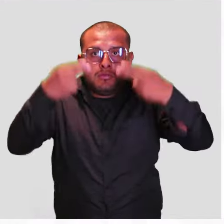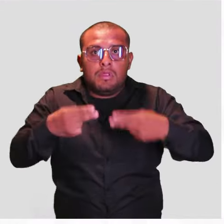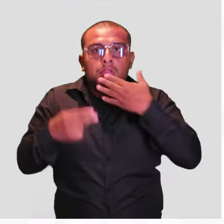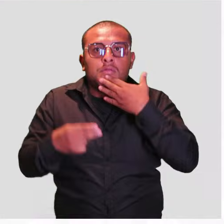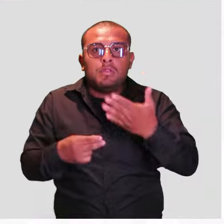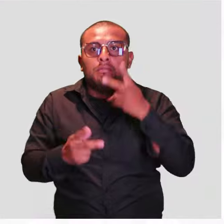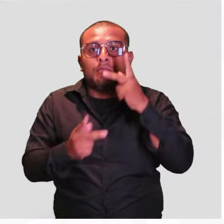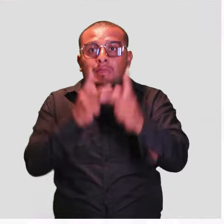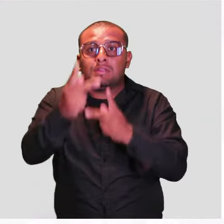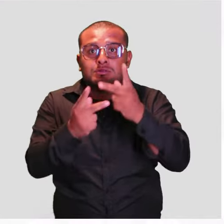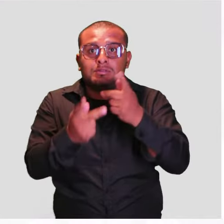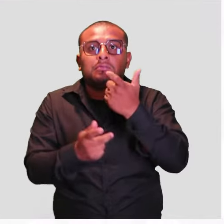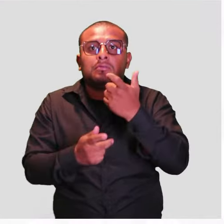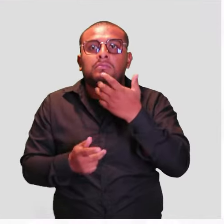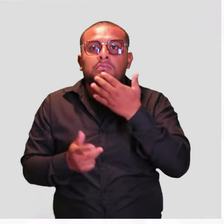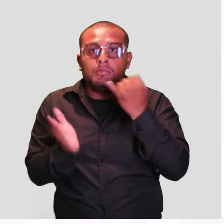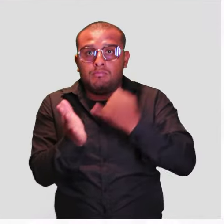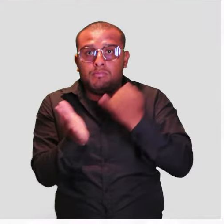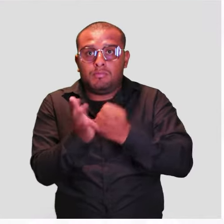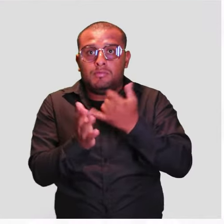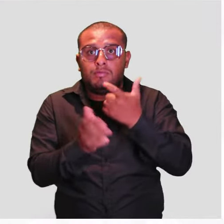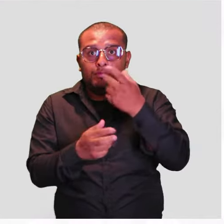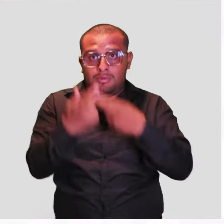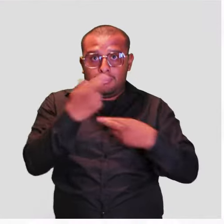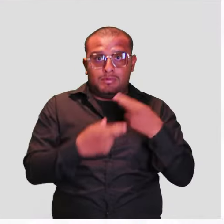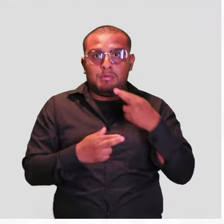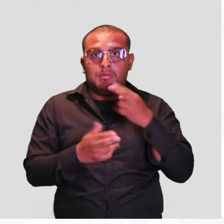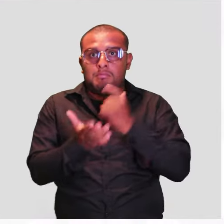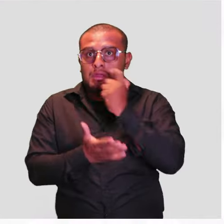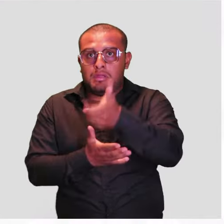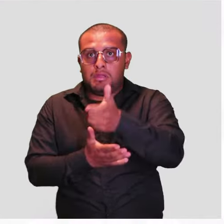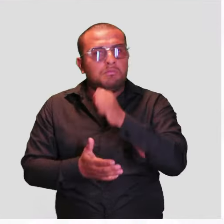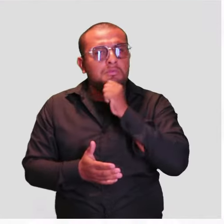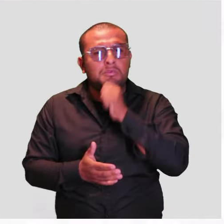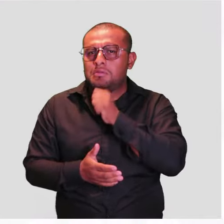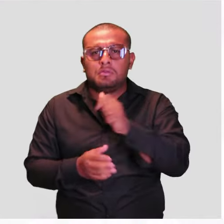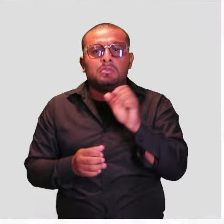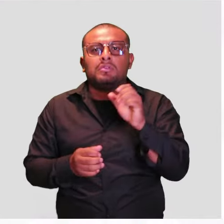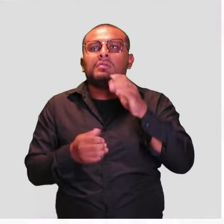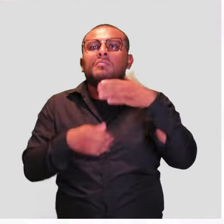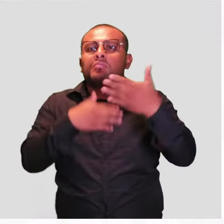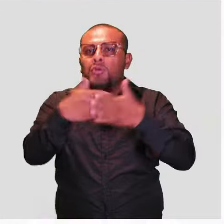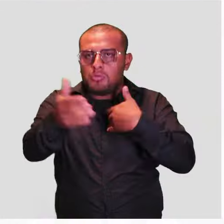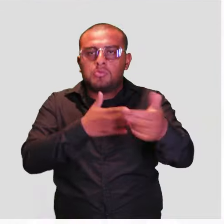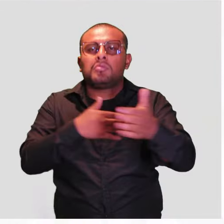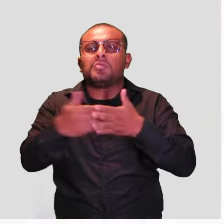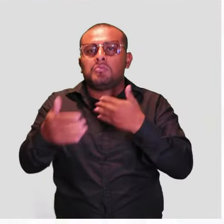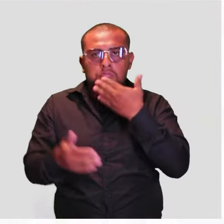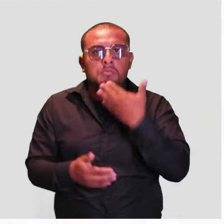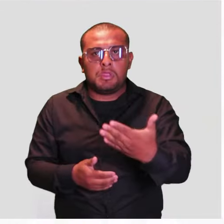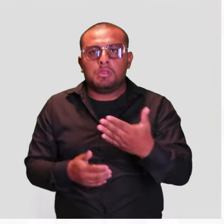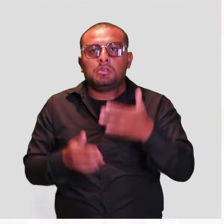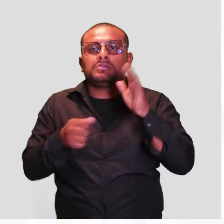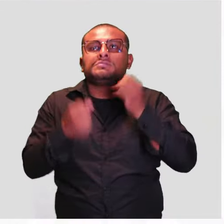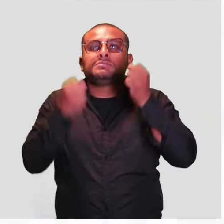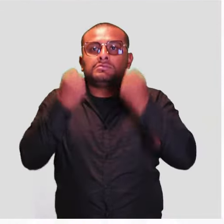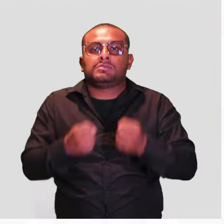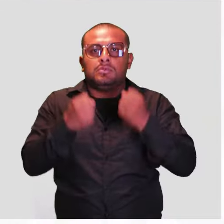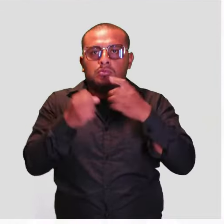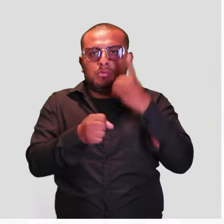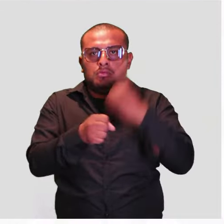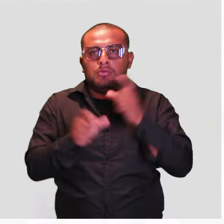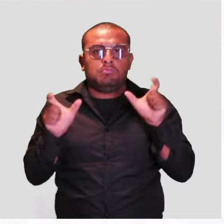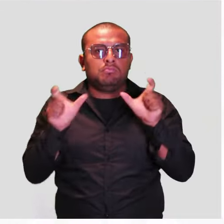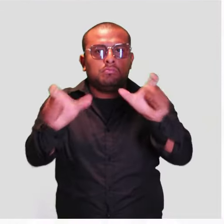para ayudarte a abrir tu negocio. Por su seguridad, vamos a modernizar y a fortalecer la Secretaría de Seguridad Municipal para atender los